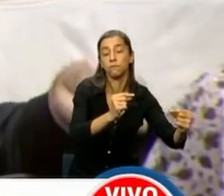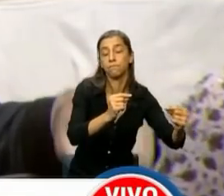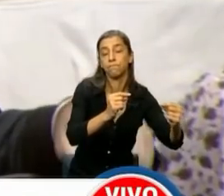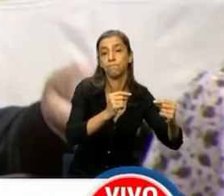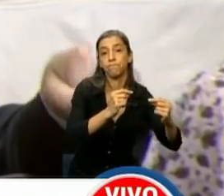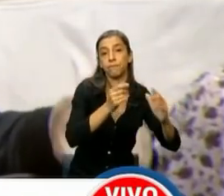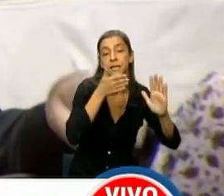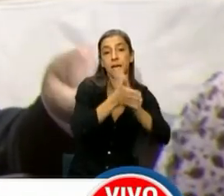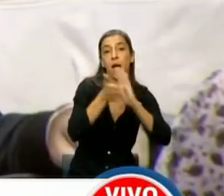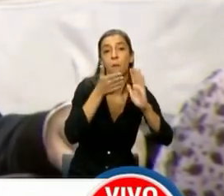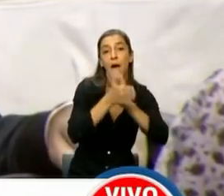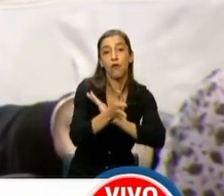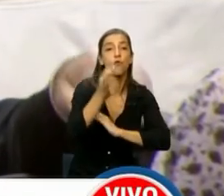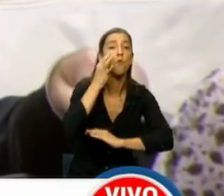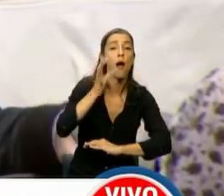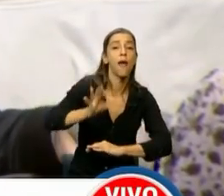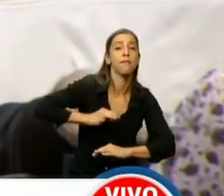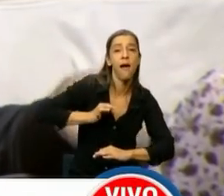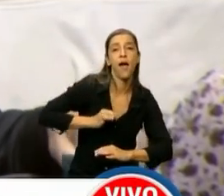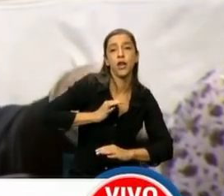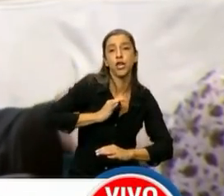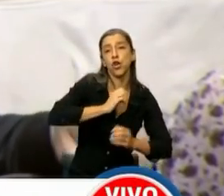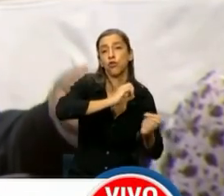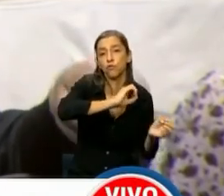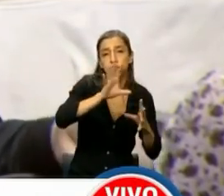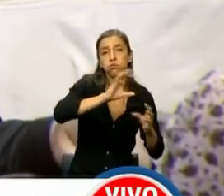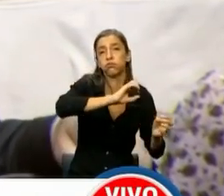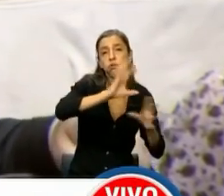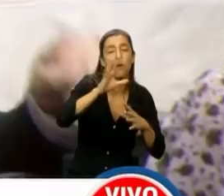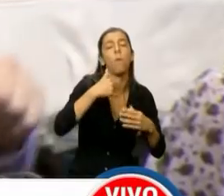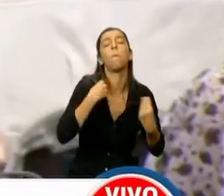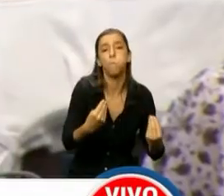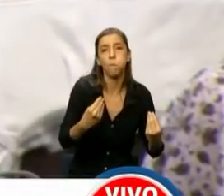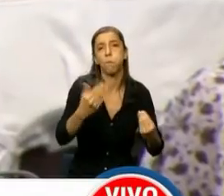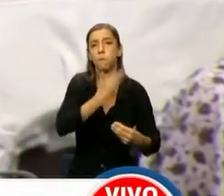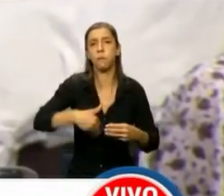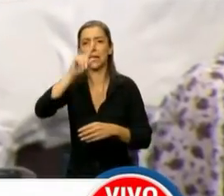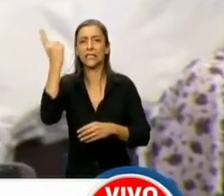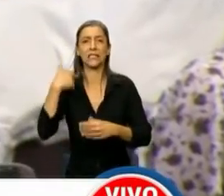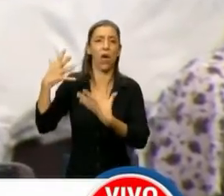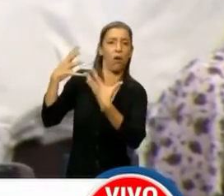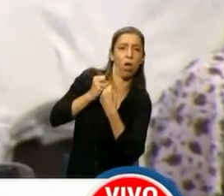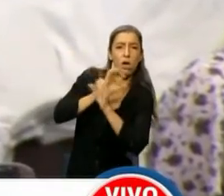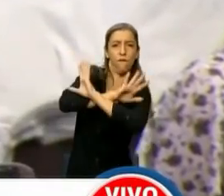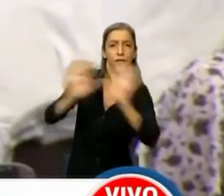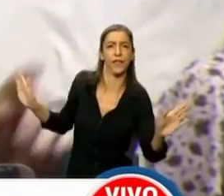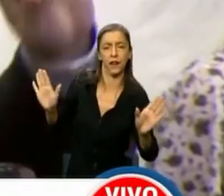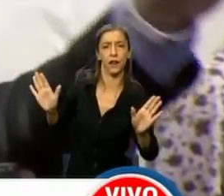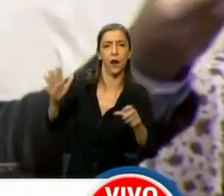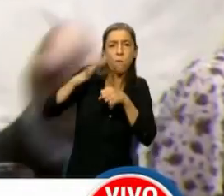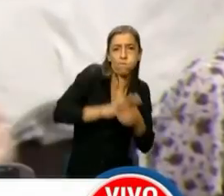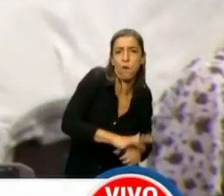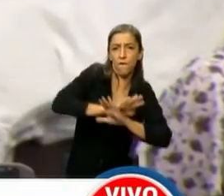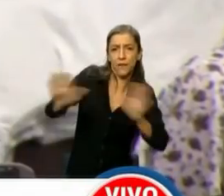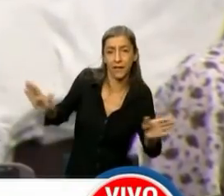años para conseguir la libertad, para salir del yugo opresor del Estado. Y hoy esa situación también la vemos. Se